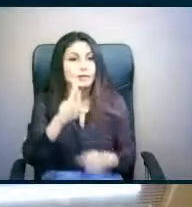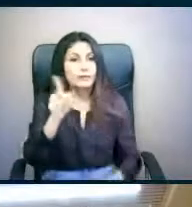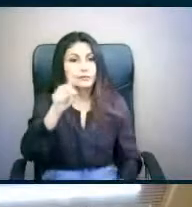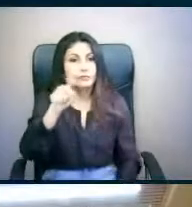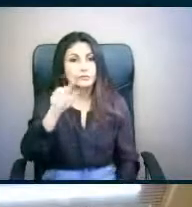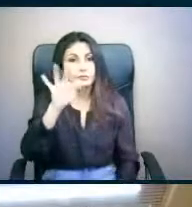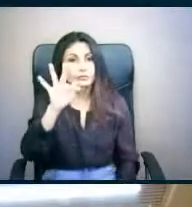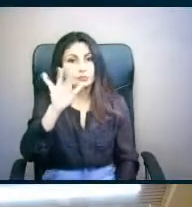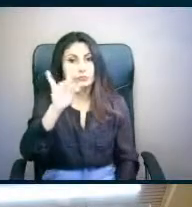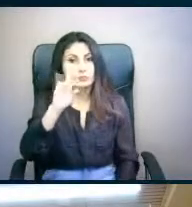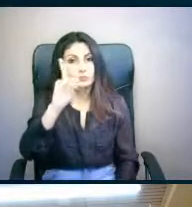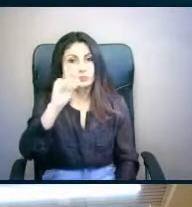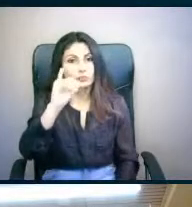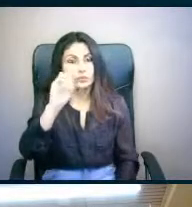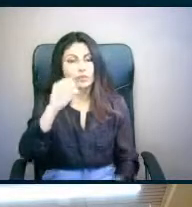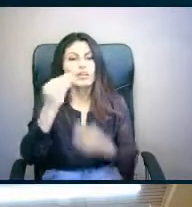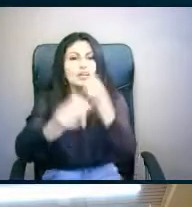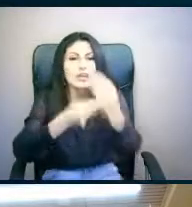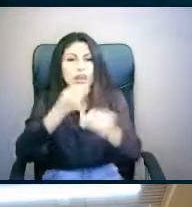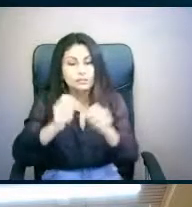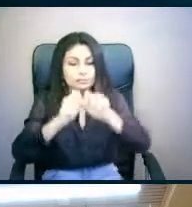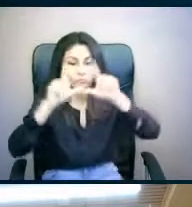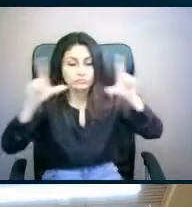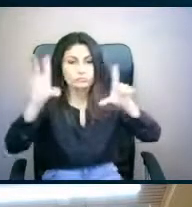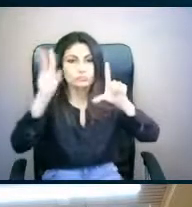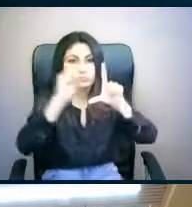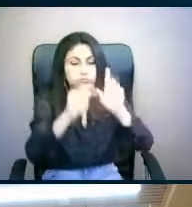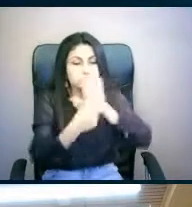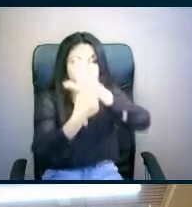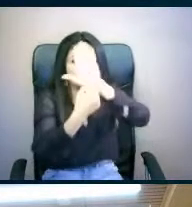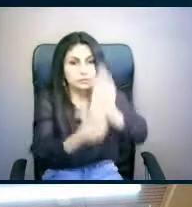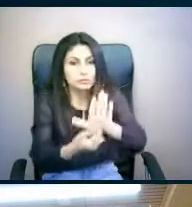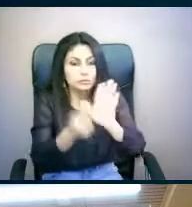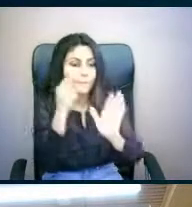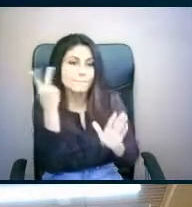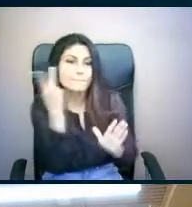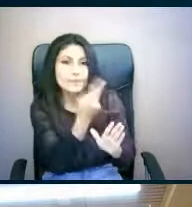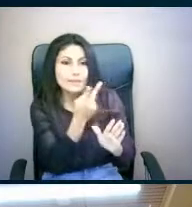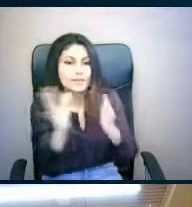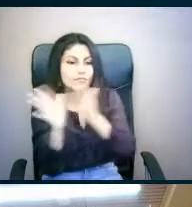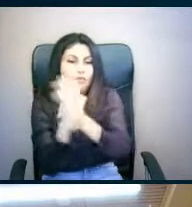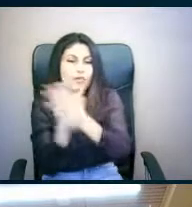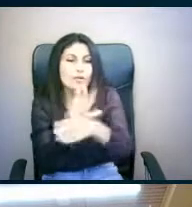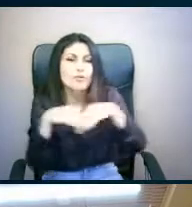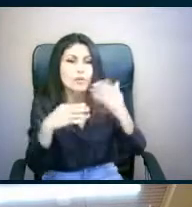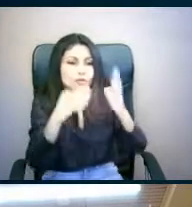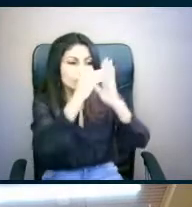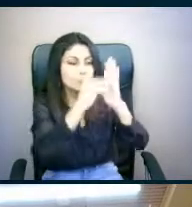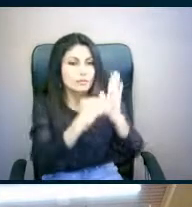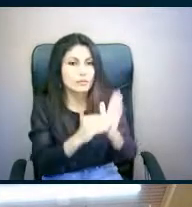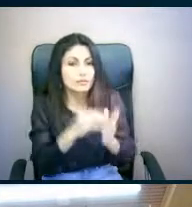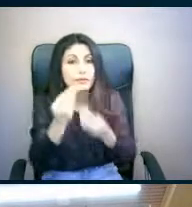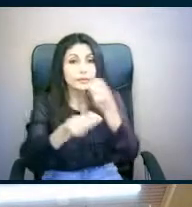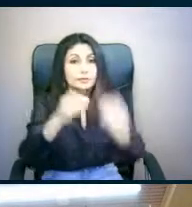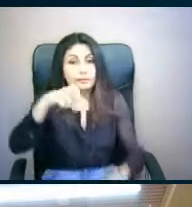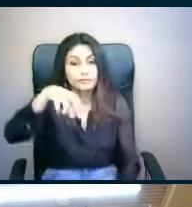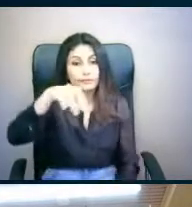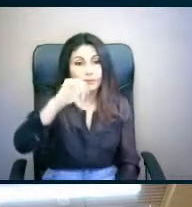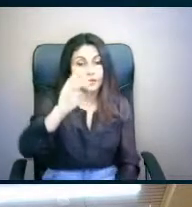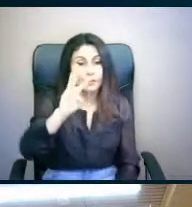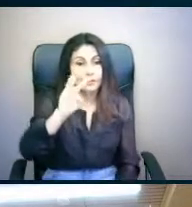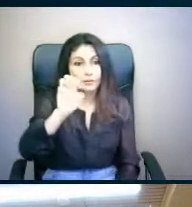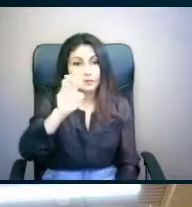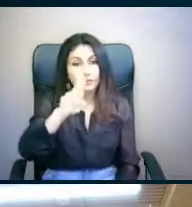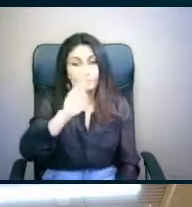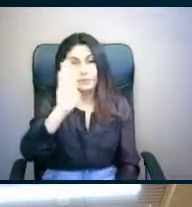siguiente paso en nuestro proyecto es la visualización de los datos. Para esta parte del proceso se utilizó Power BI, que es un servicio de análisis